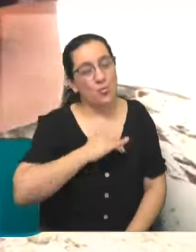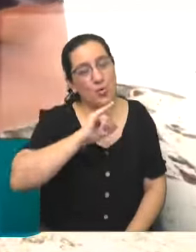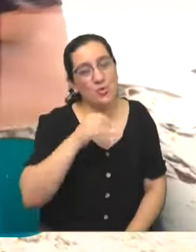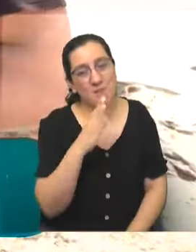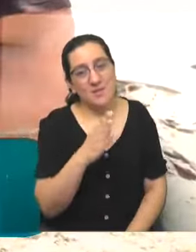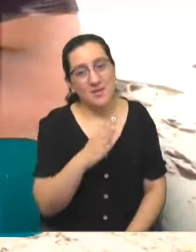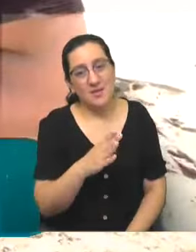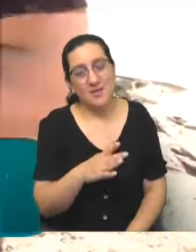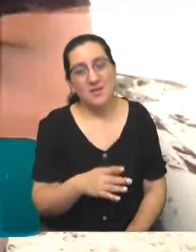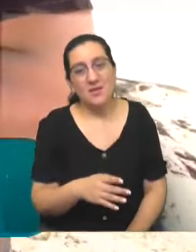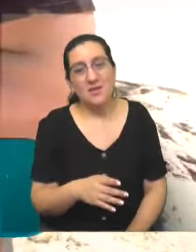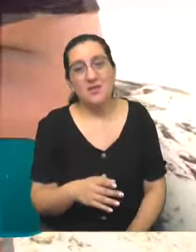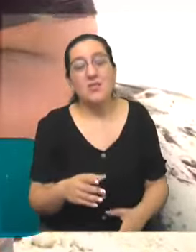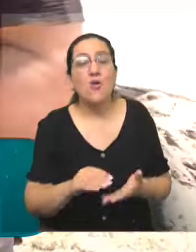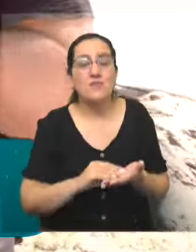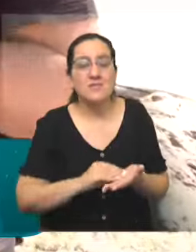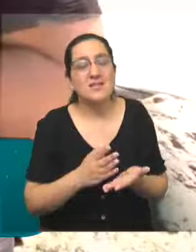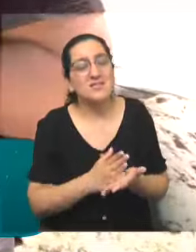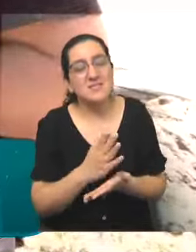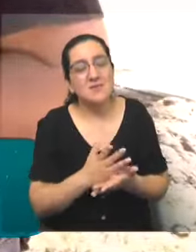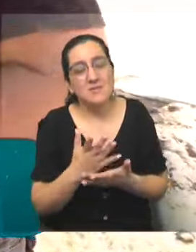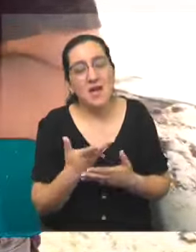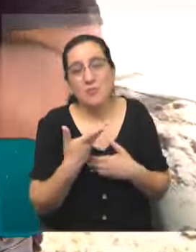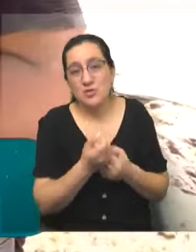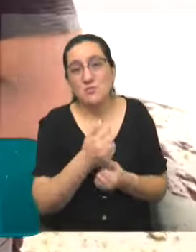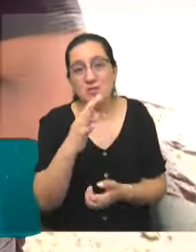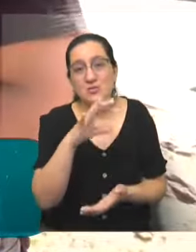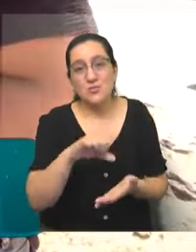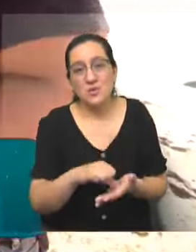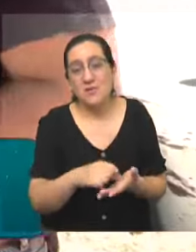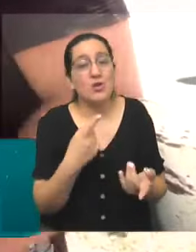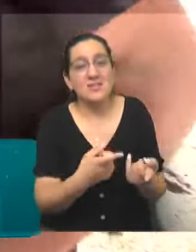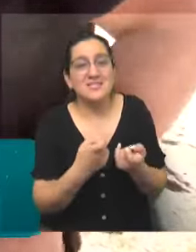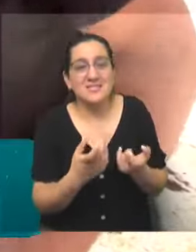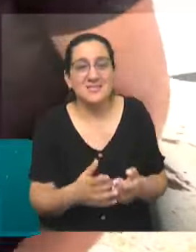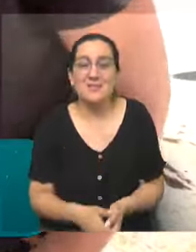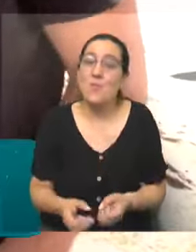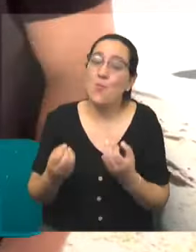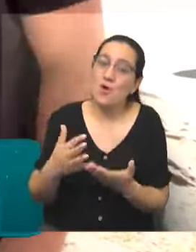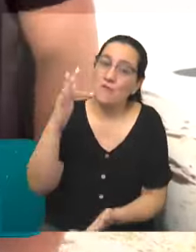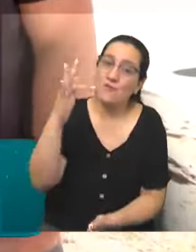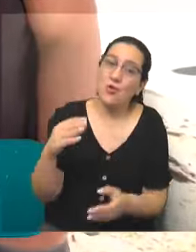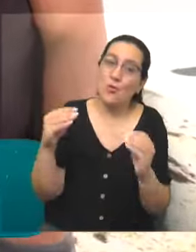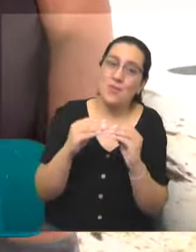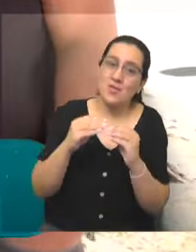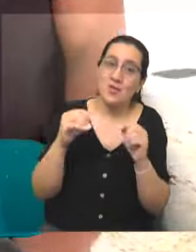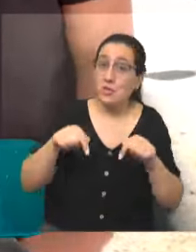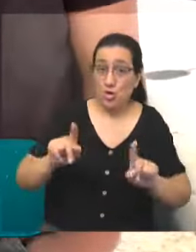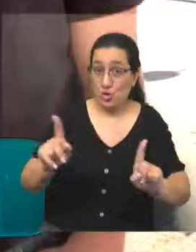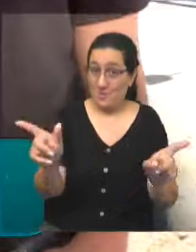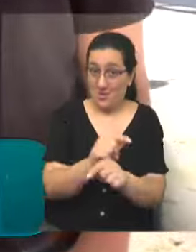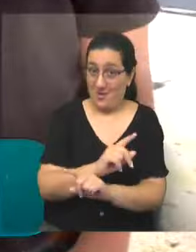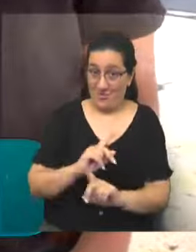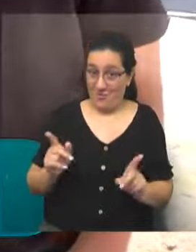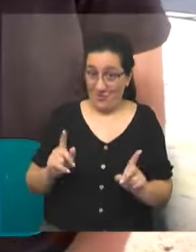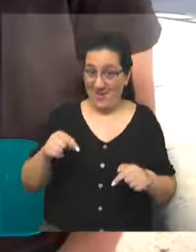Usina de Percepción Ciudadana estamos siempre ahí al firme con TV Ciudad y a las órdenes para lo que sea. Qué bueno. Bueno, Marcelo, compañeros, esto no termina, ¿eh?